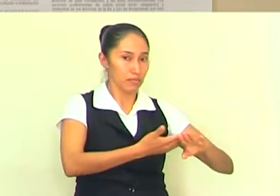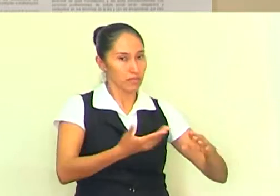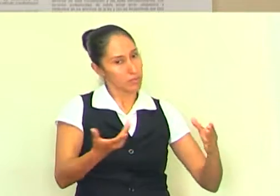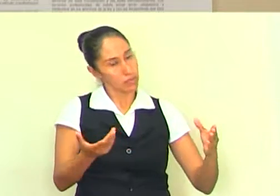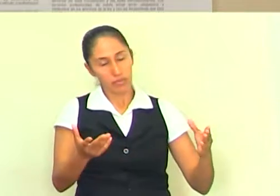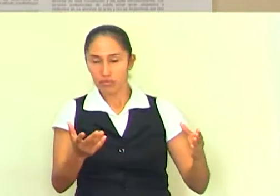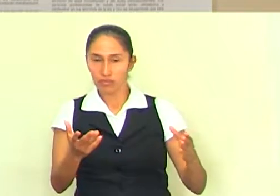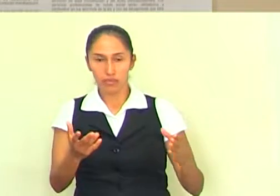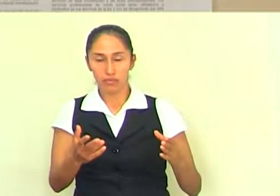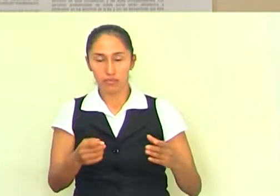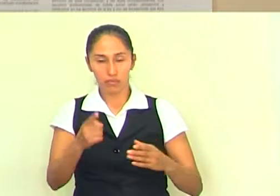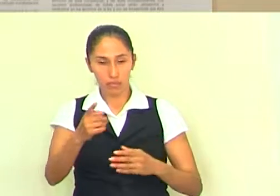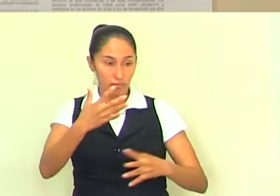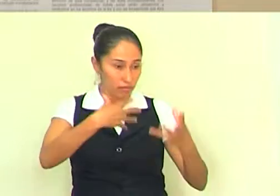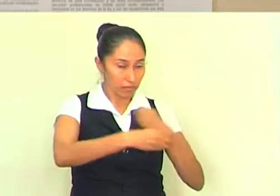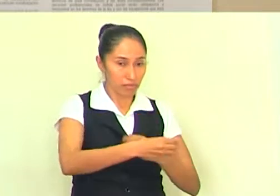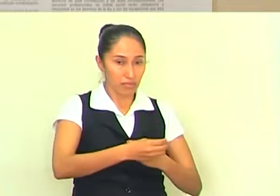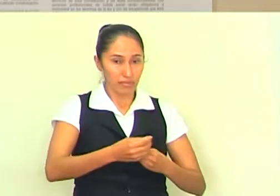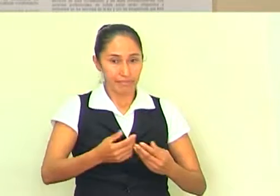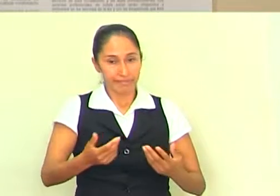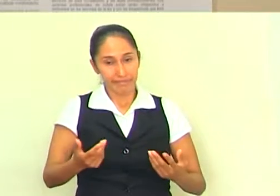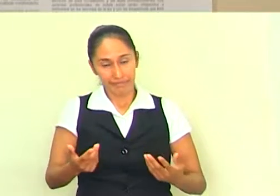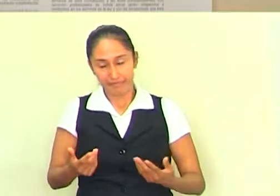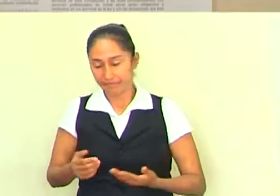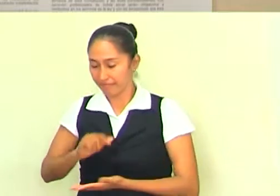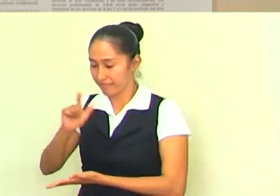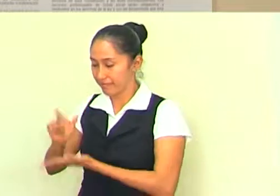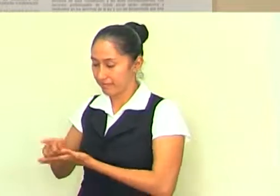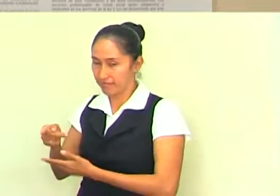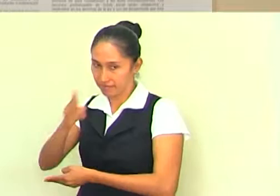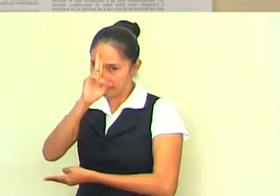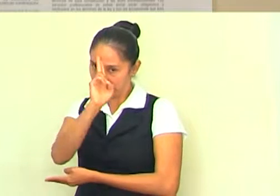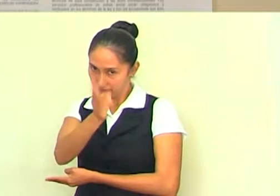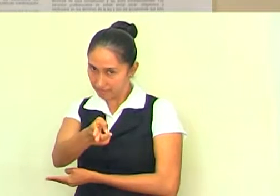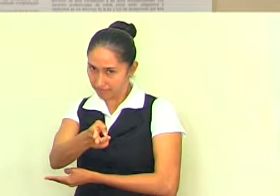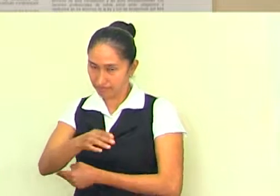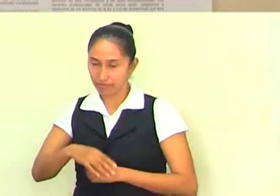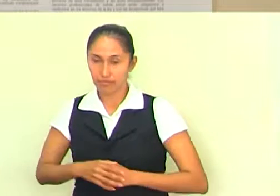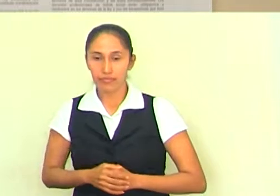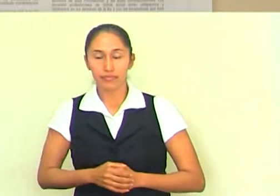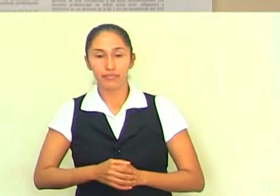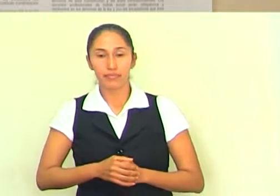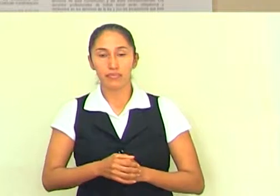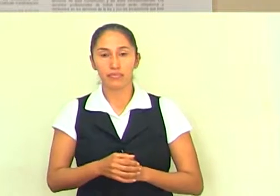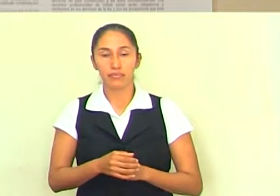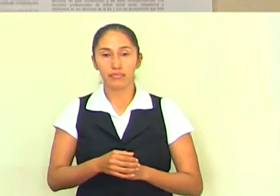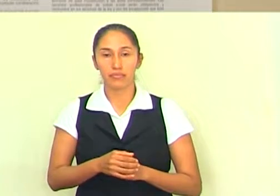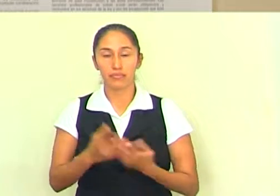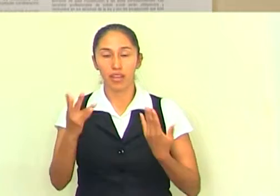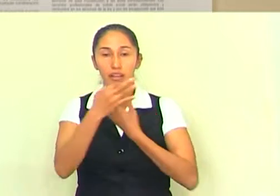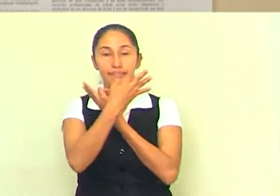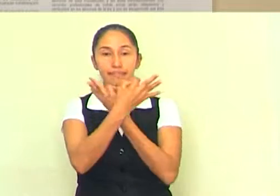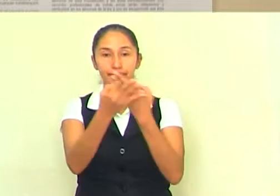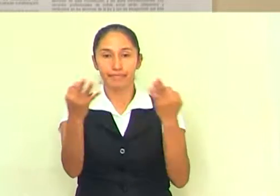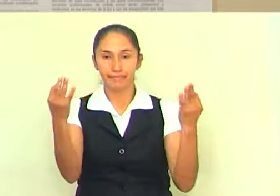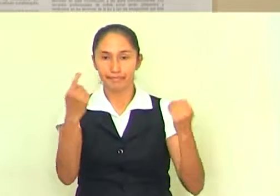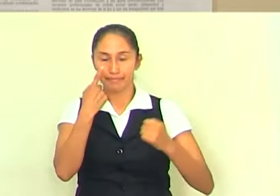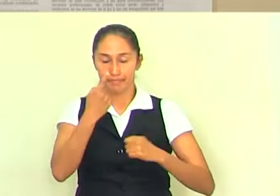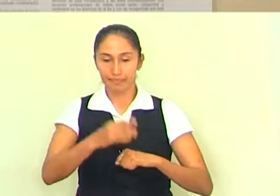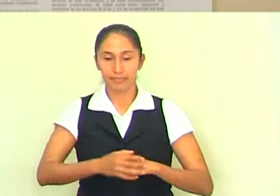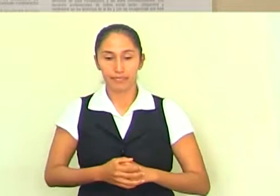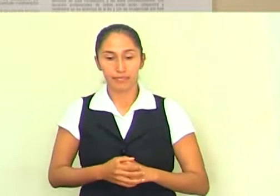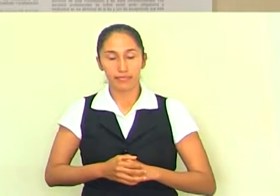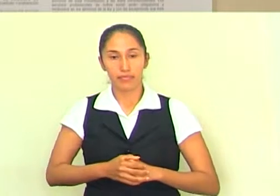convives. Y eso pues está plasmado en la declaración. Estamos entonces anunciando